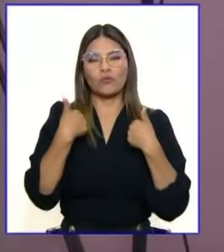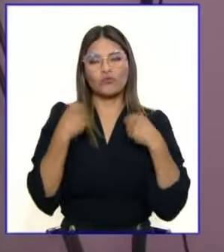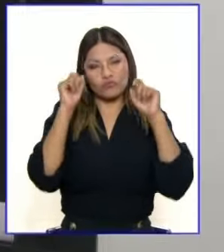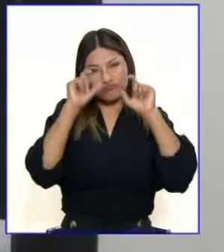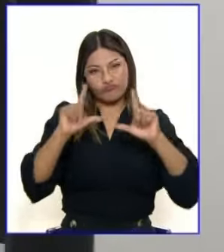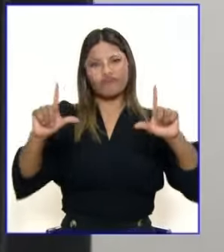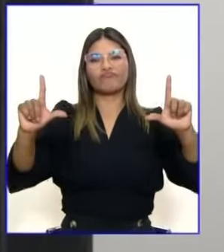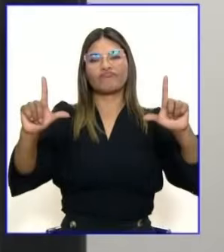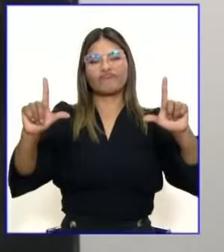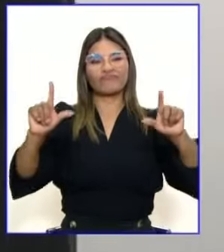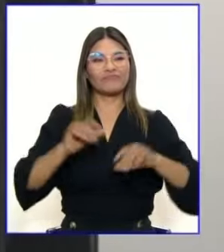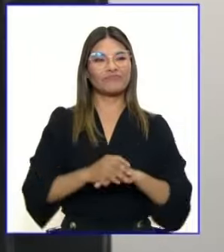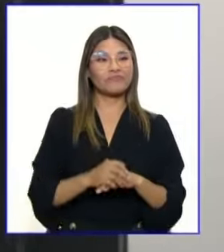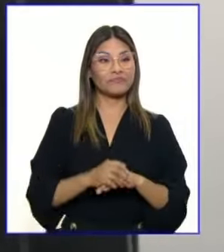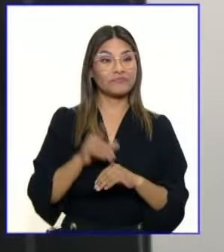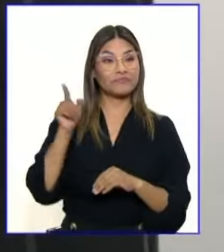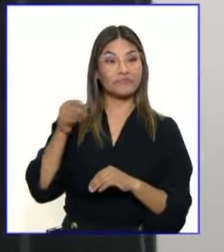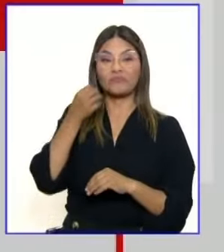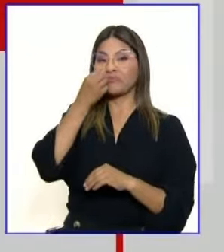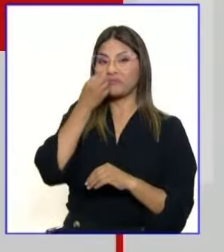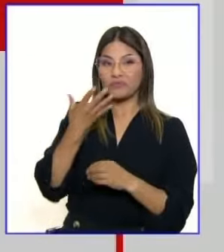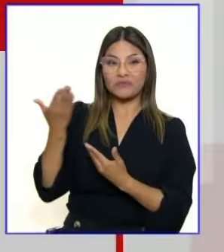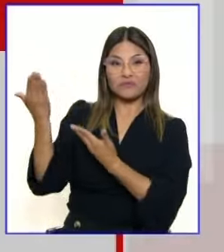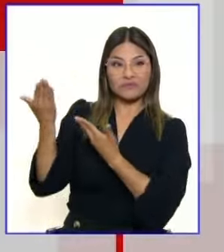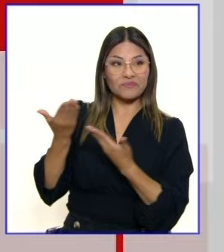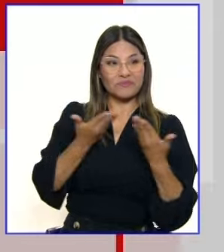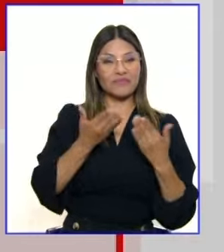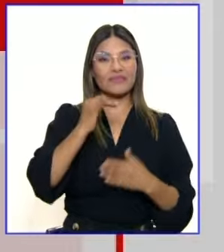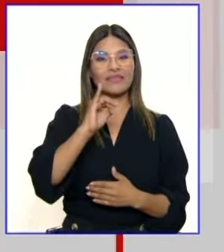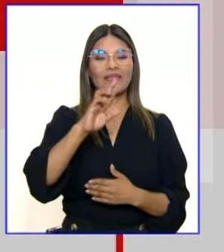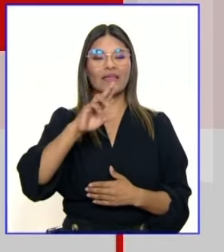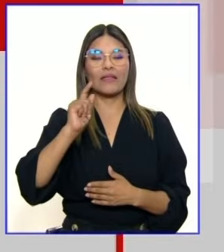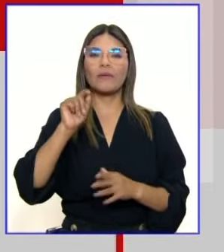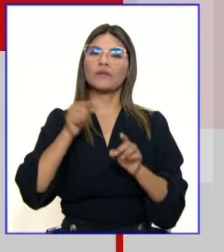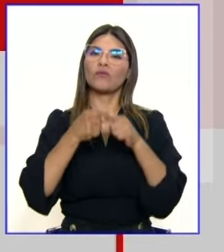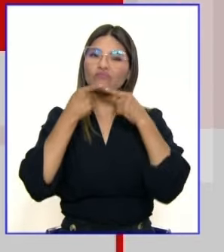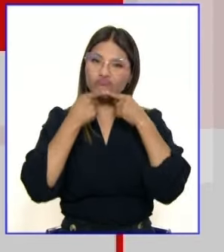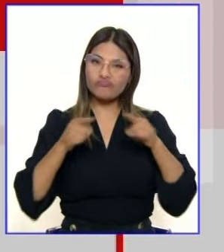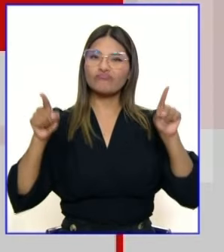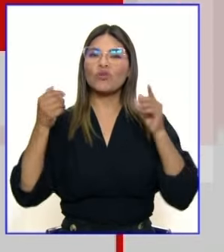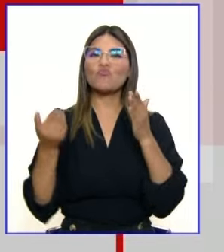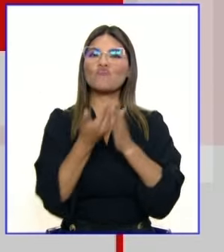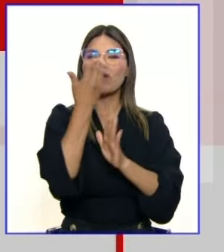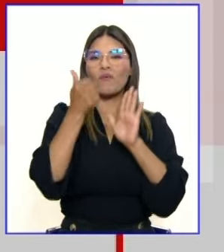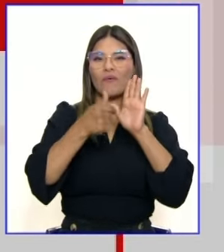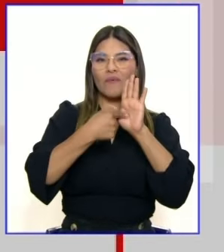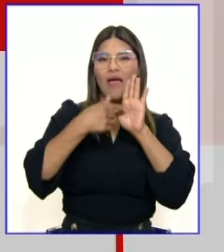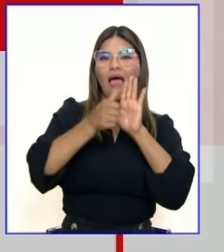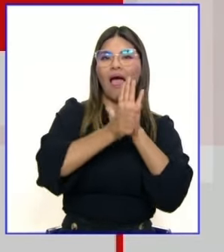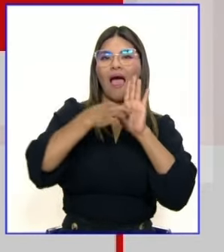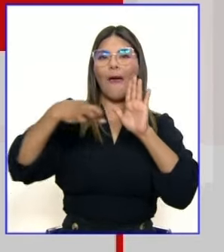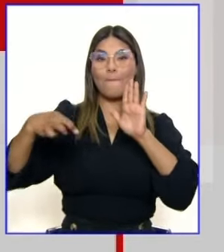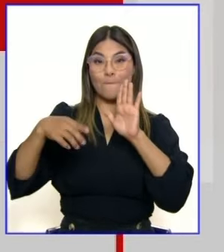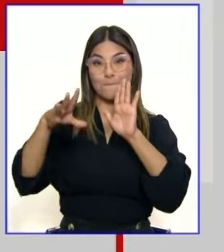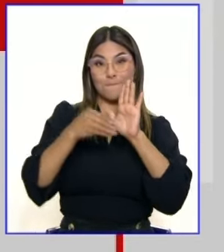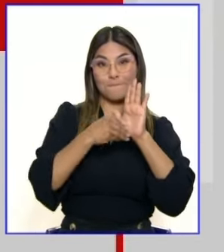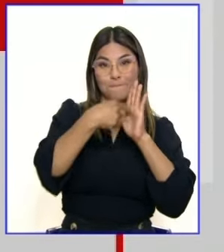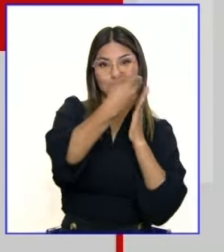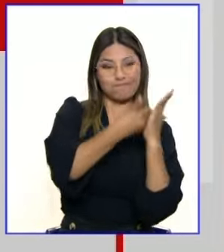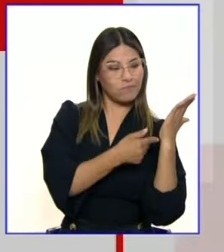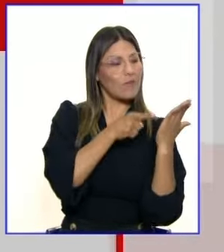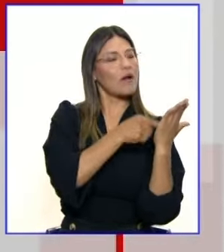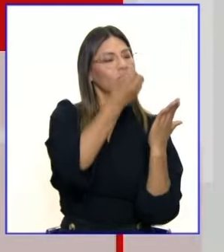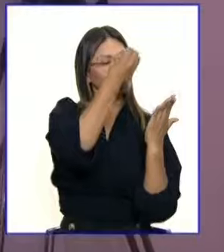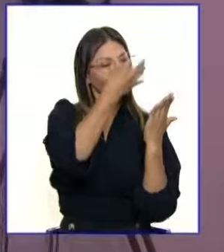nuestras señales. Esta fue la mejor ocasión para que el IRTP relance la nueva versión de su aplicativo móvil, que está a la vanguardia de